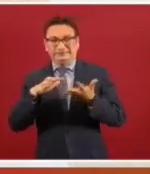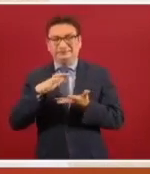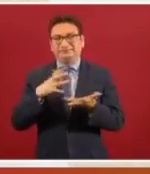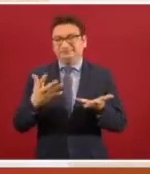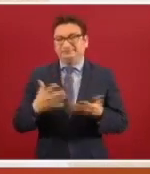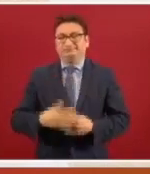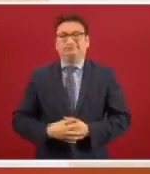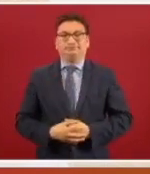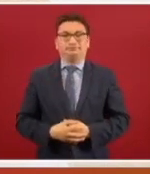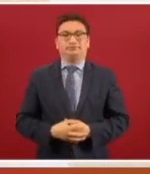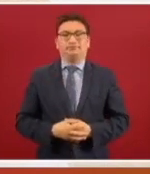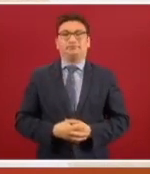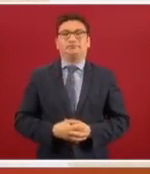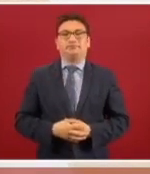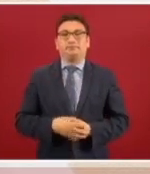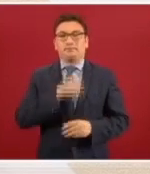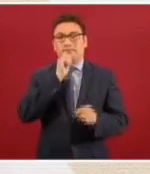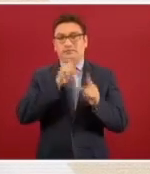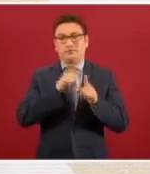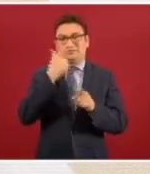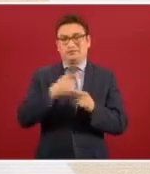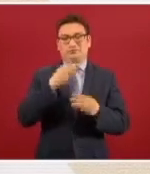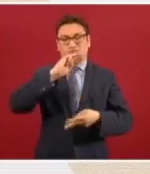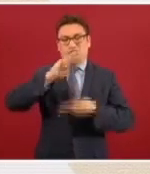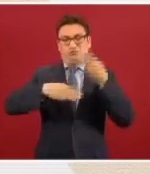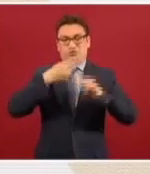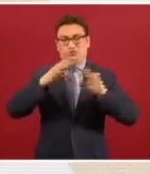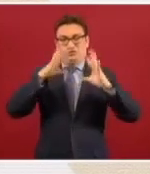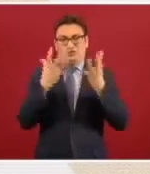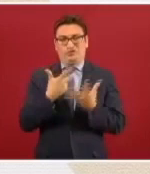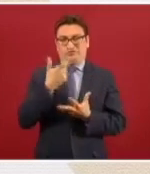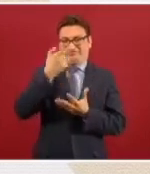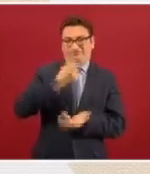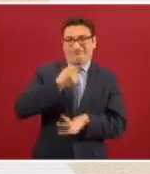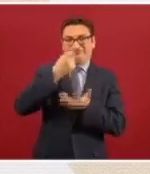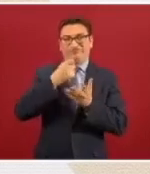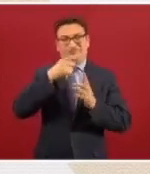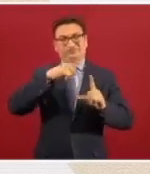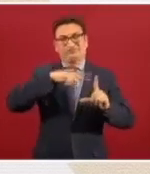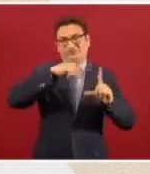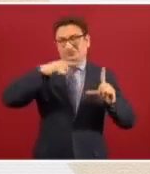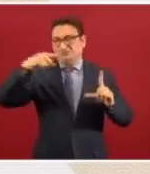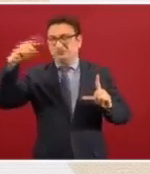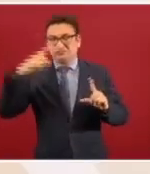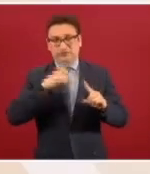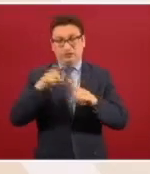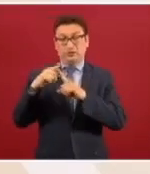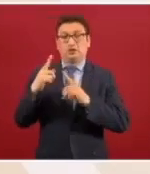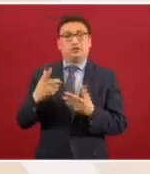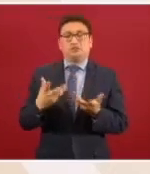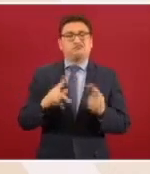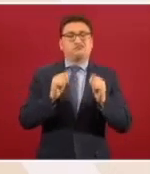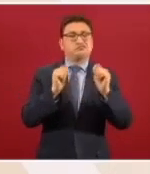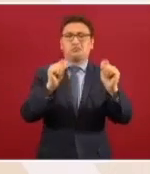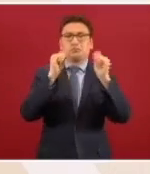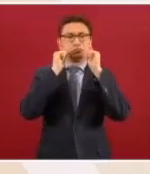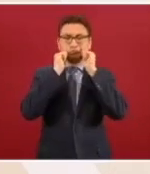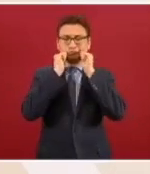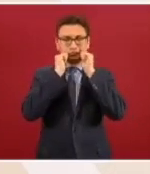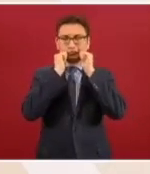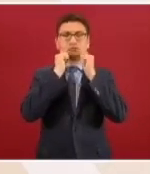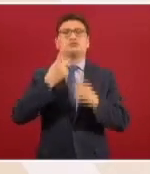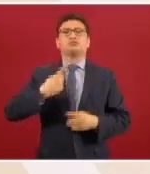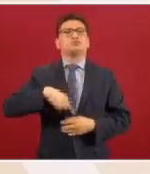los efectos en la economía mundial, A pesar de todo, estamos